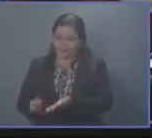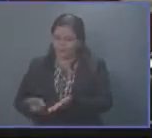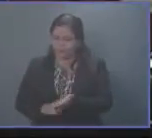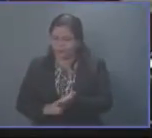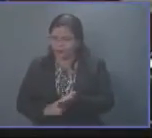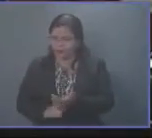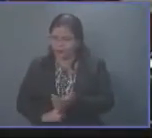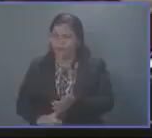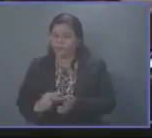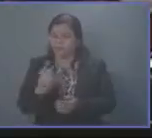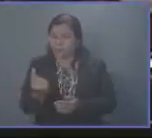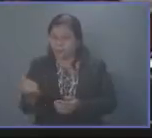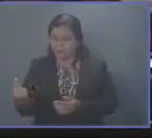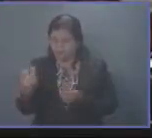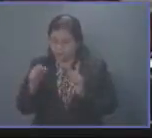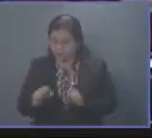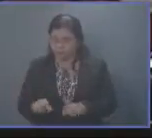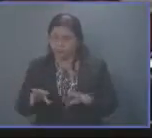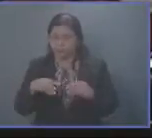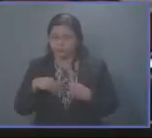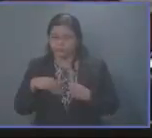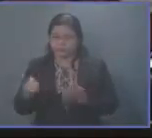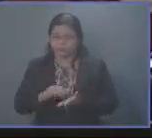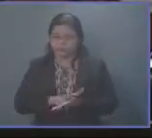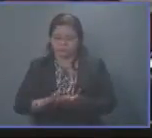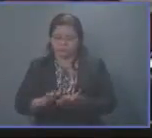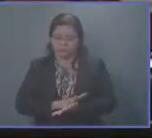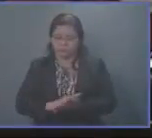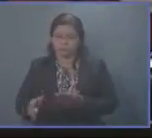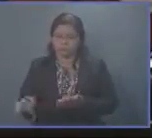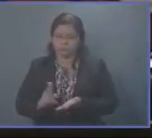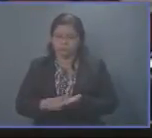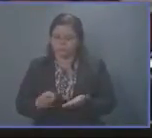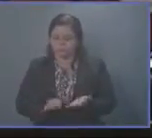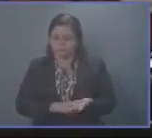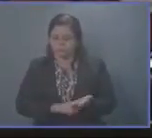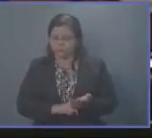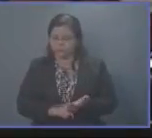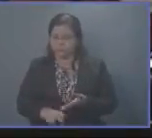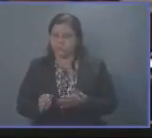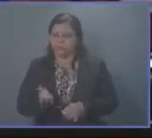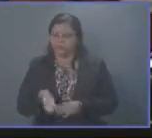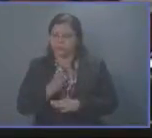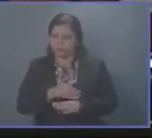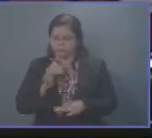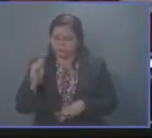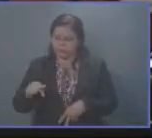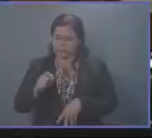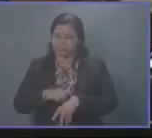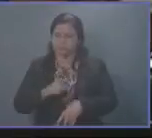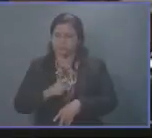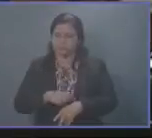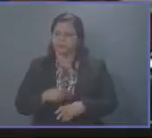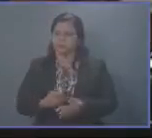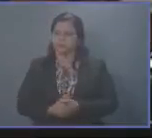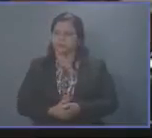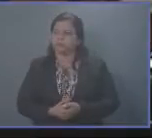El tarjetaviente deberá recibir una copia del contrato de seguro adquirido en el momento de su